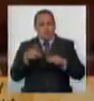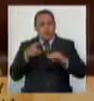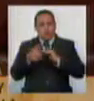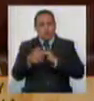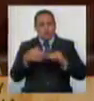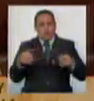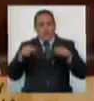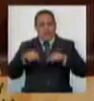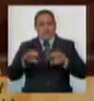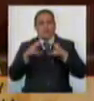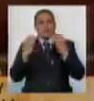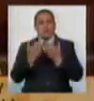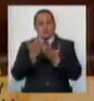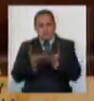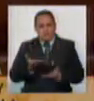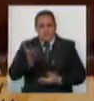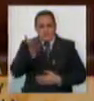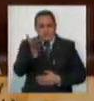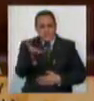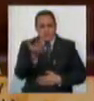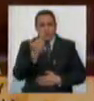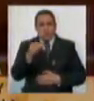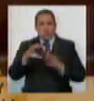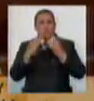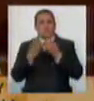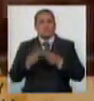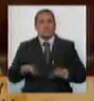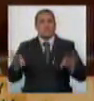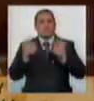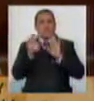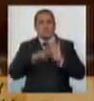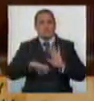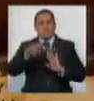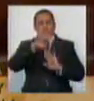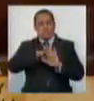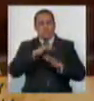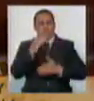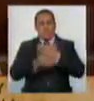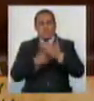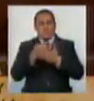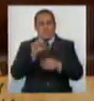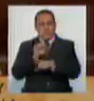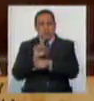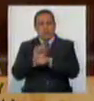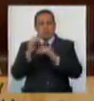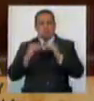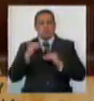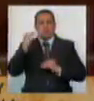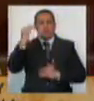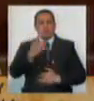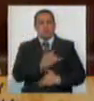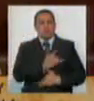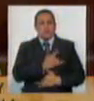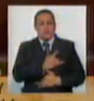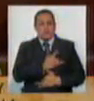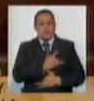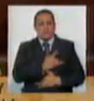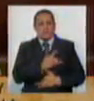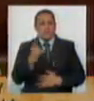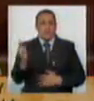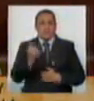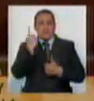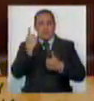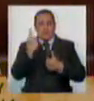este Congreso dos proyectos de ley fundamentales para continuar en la reforma de la educación superior. El